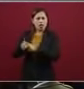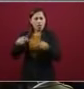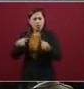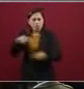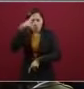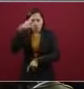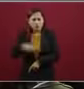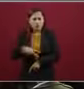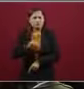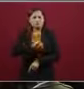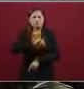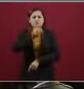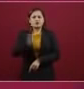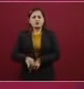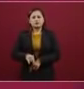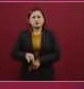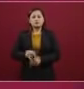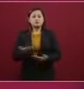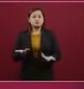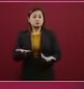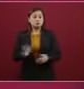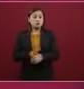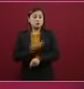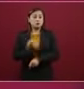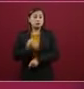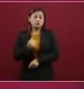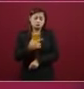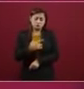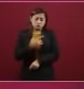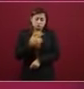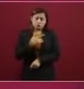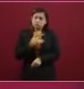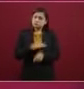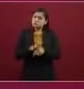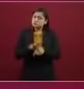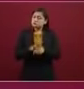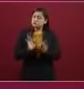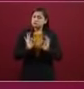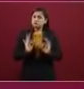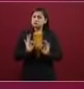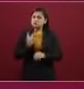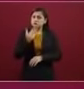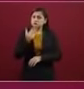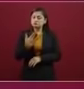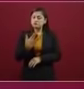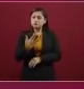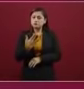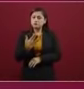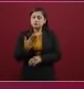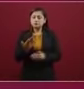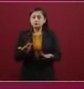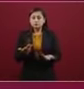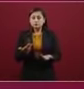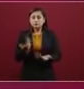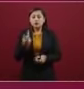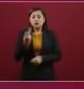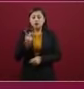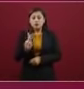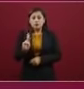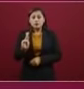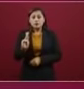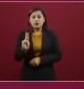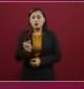eso estoy satisfecho, pero los que se callaron